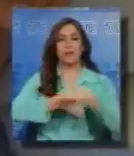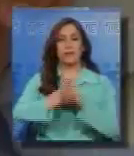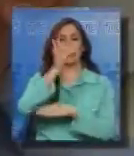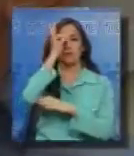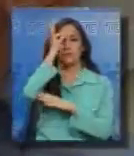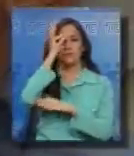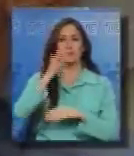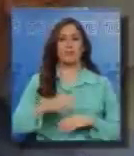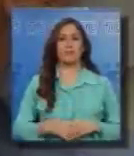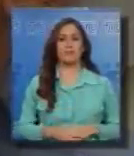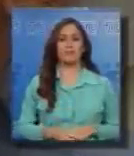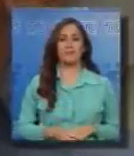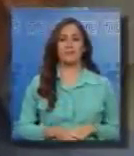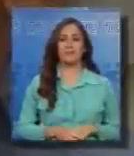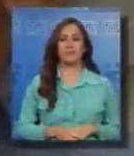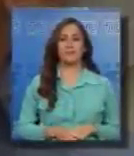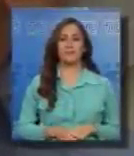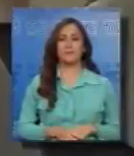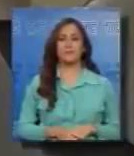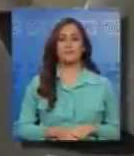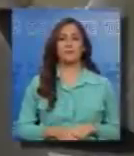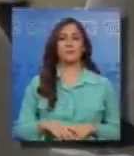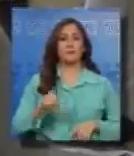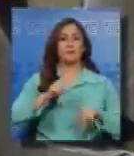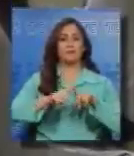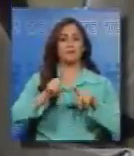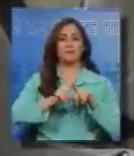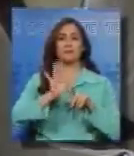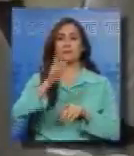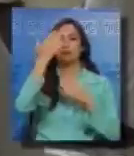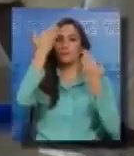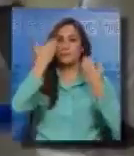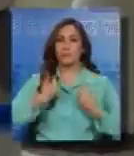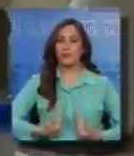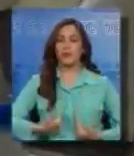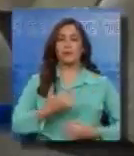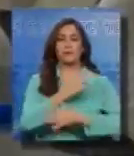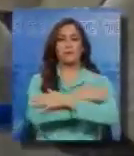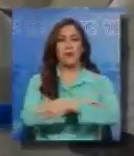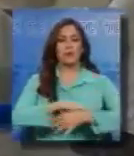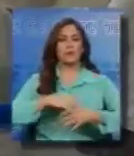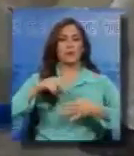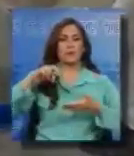de las manifestaciones. Inmovilizaciones de ciertas áreas de sus miembros, sobre todo.